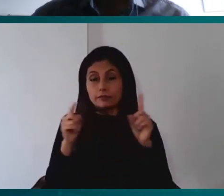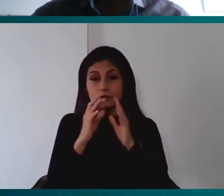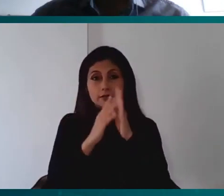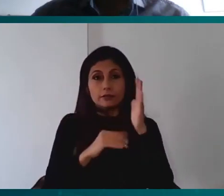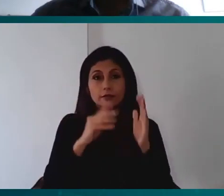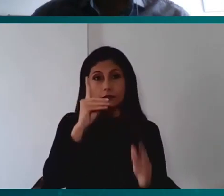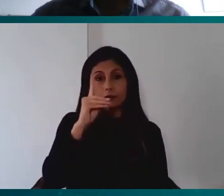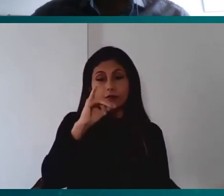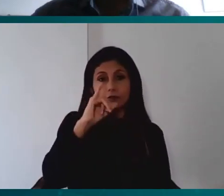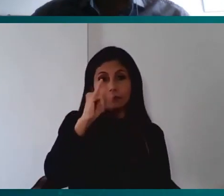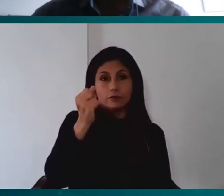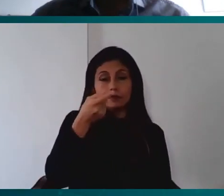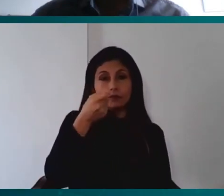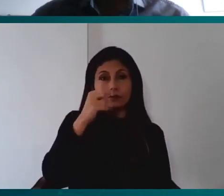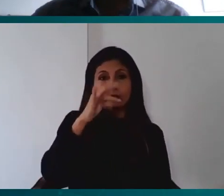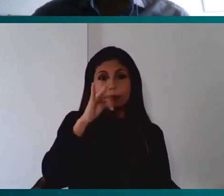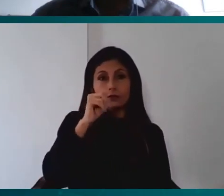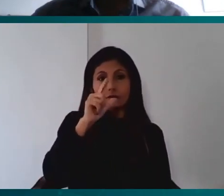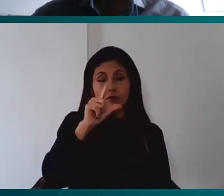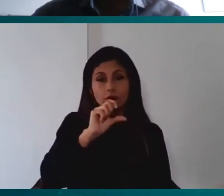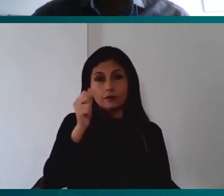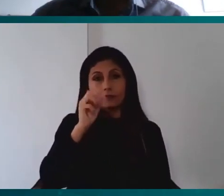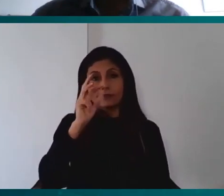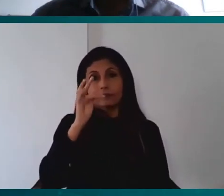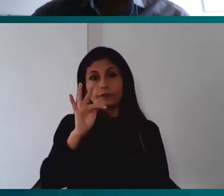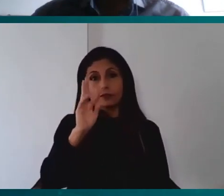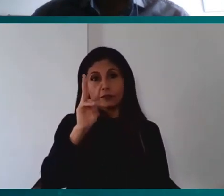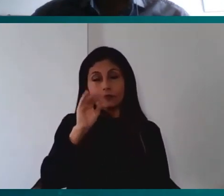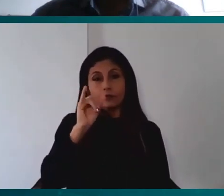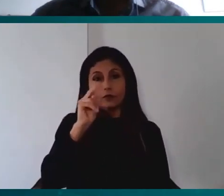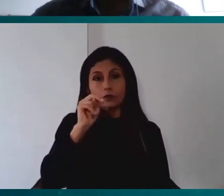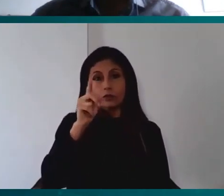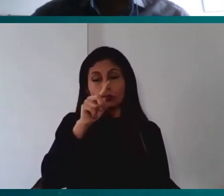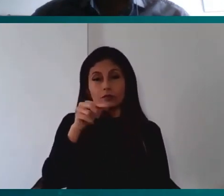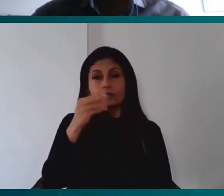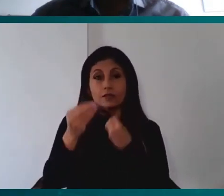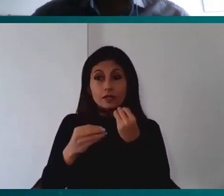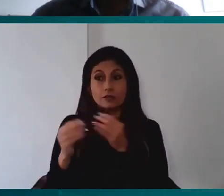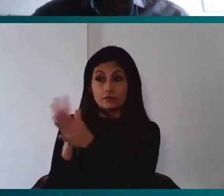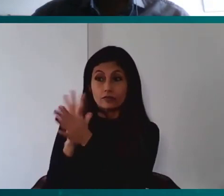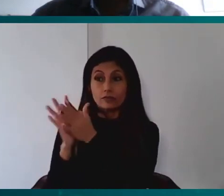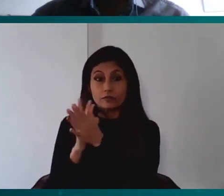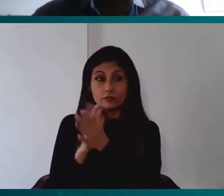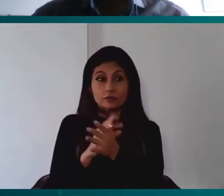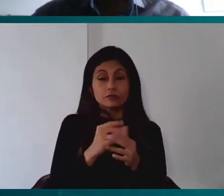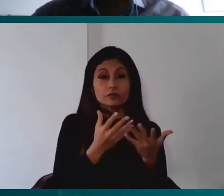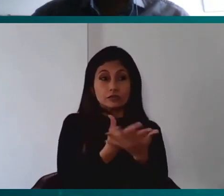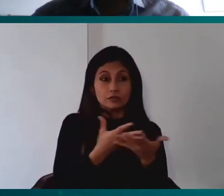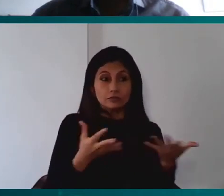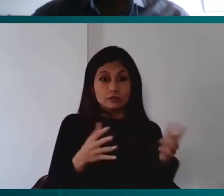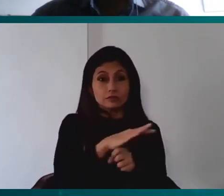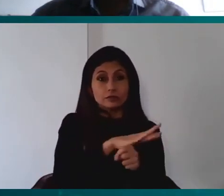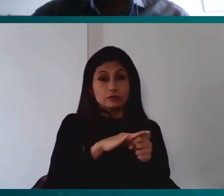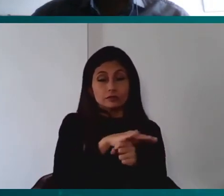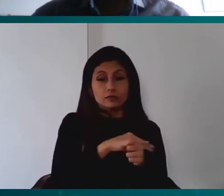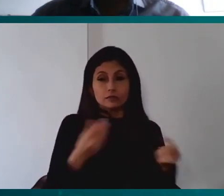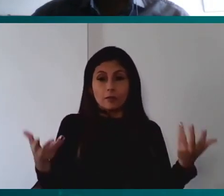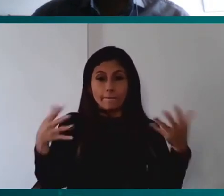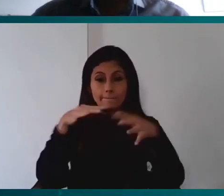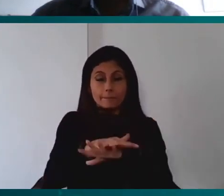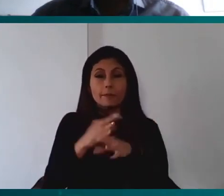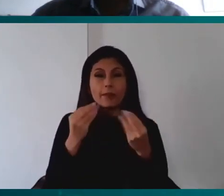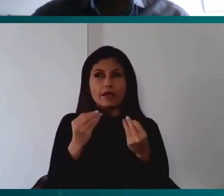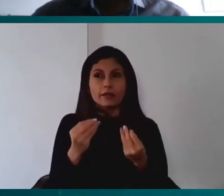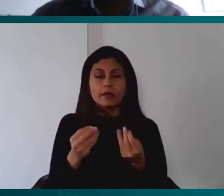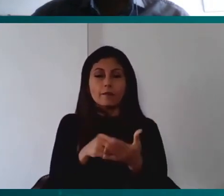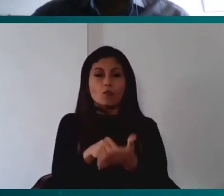integrar las mediciones, los datos, con las simulaciones para tratar de desarrollar modelos predictivos, ¿sí?